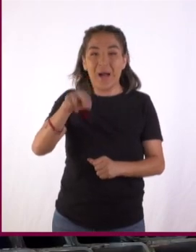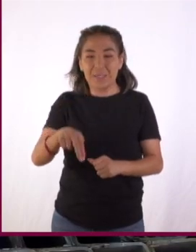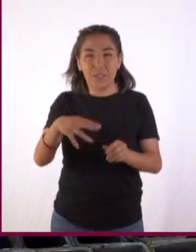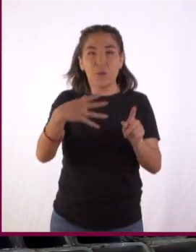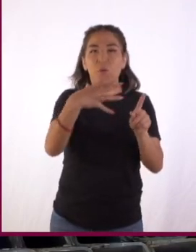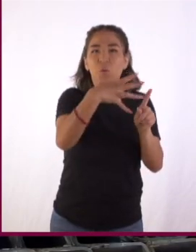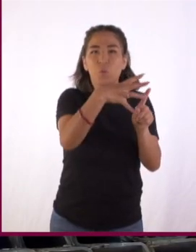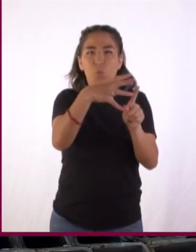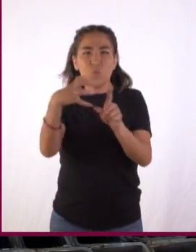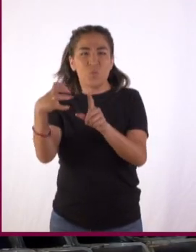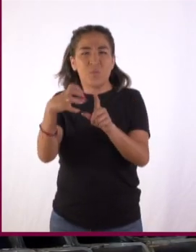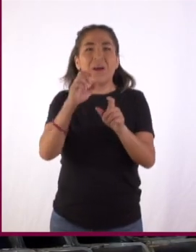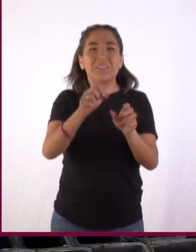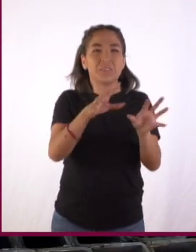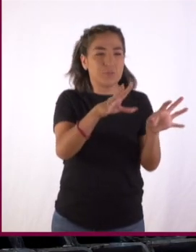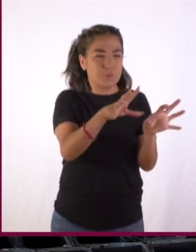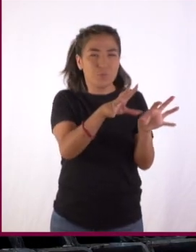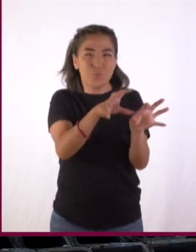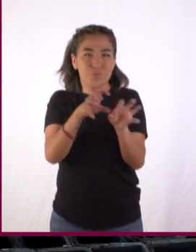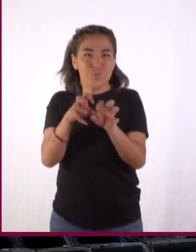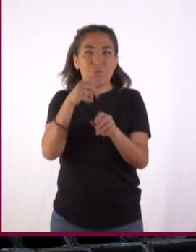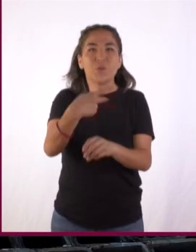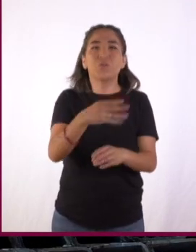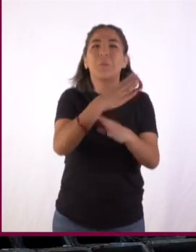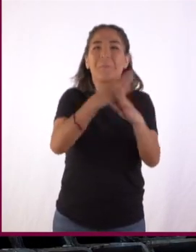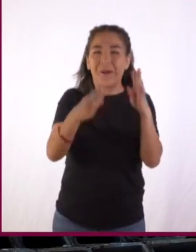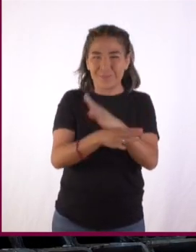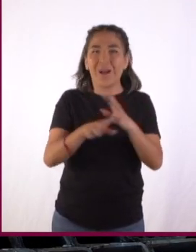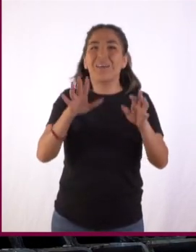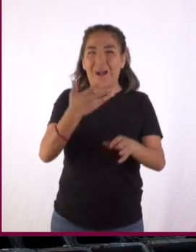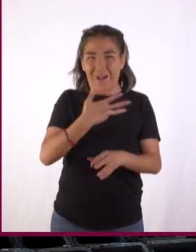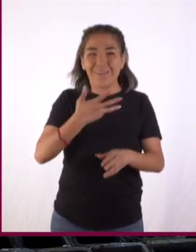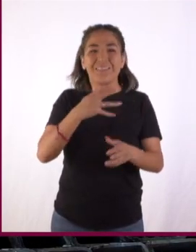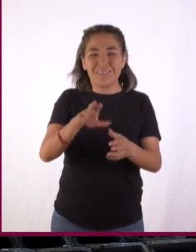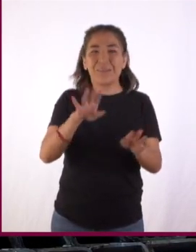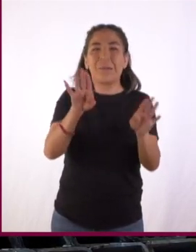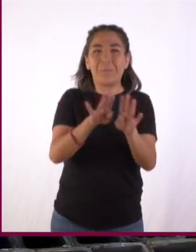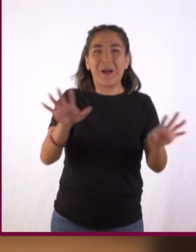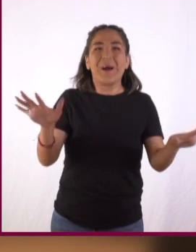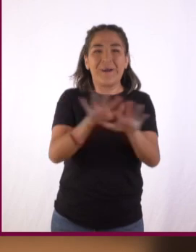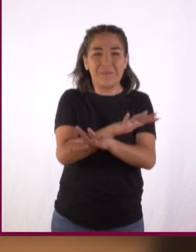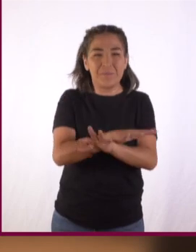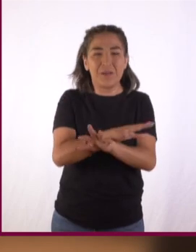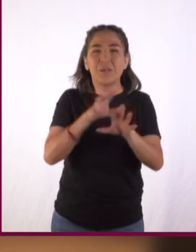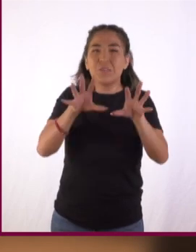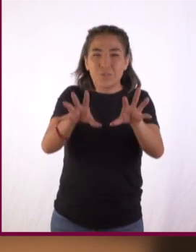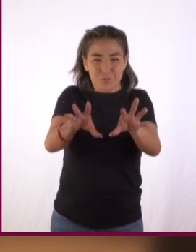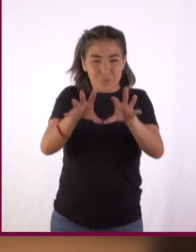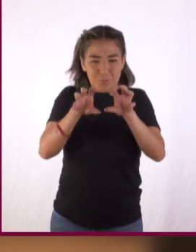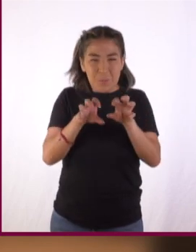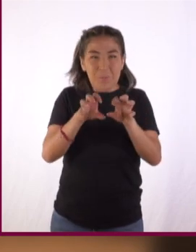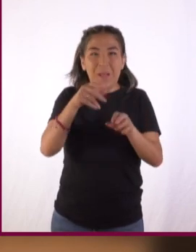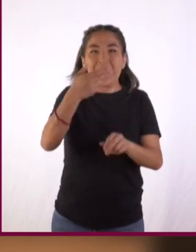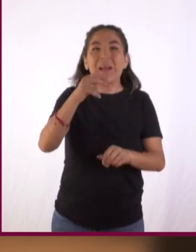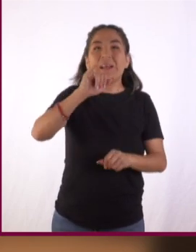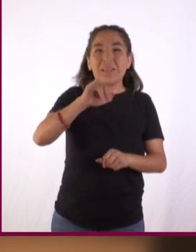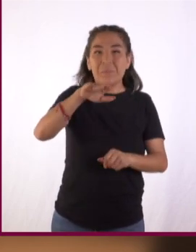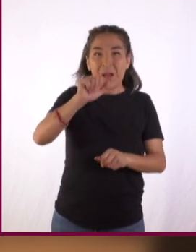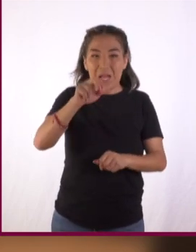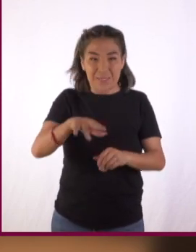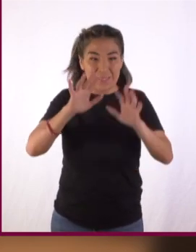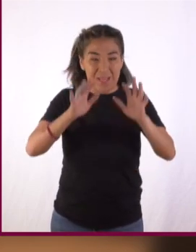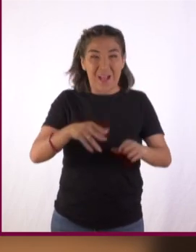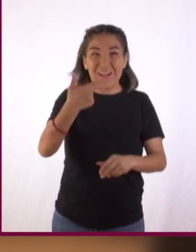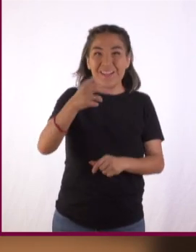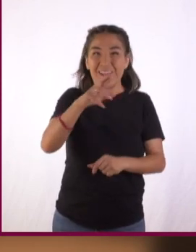imán. El resultado es que dicho material se magnetiza y permanece magnetizado aún